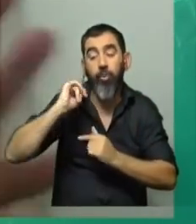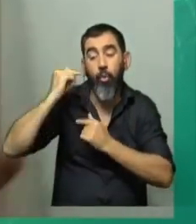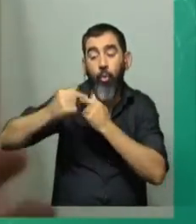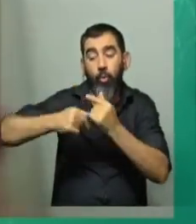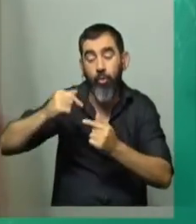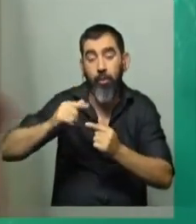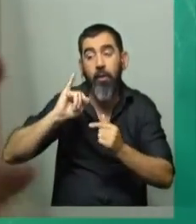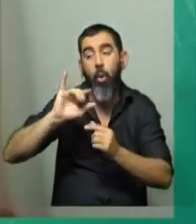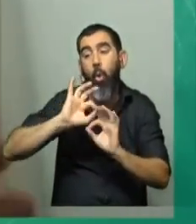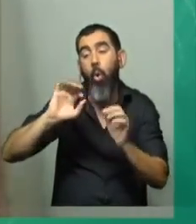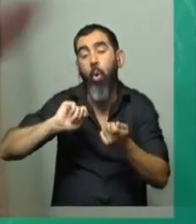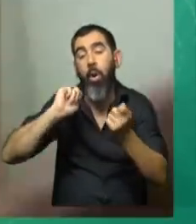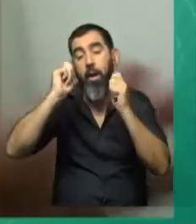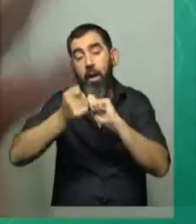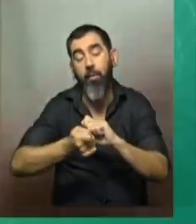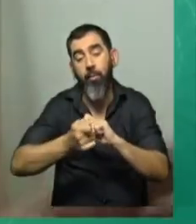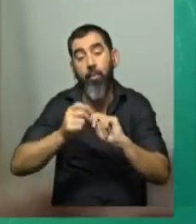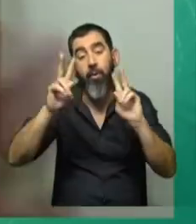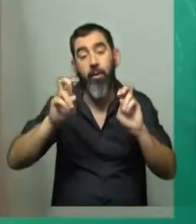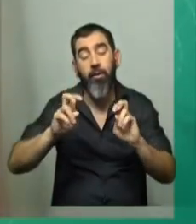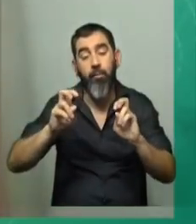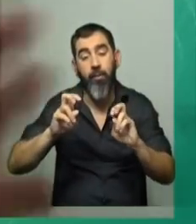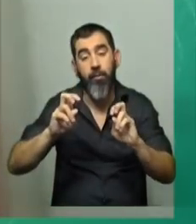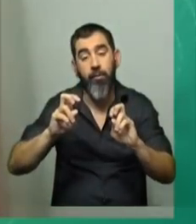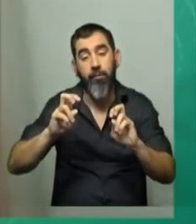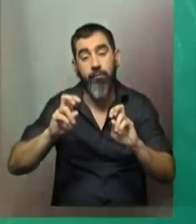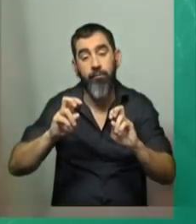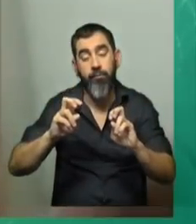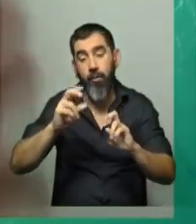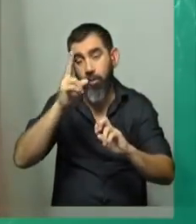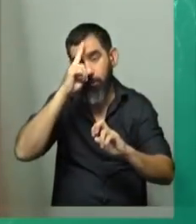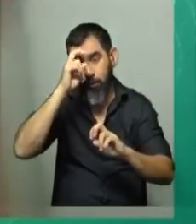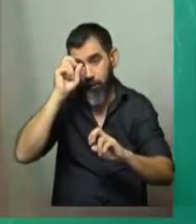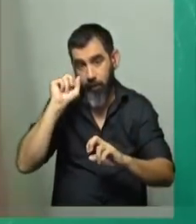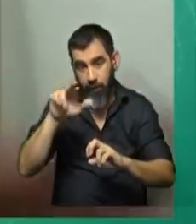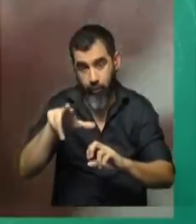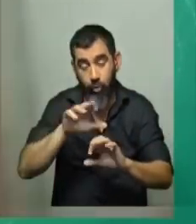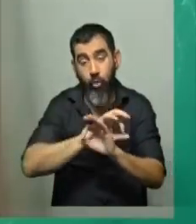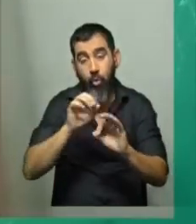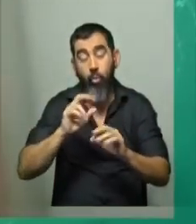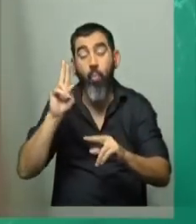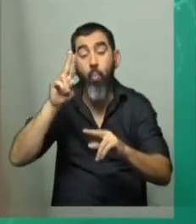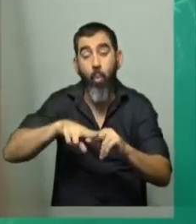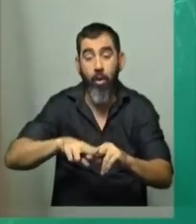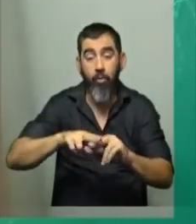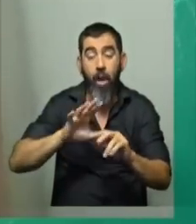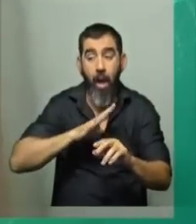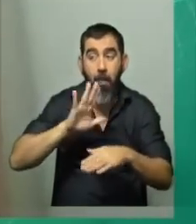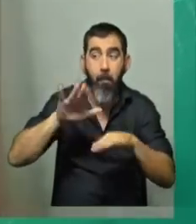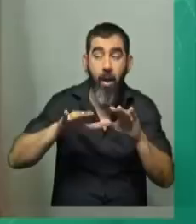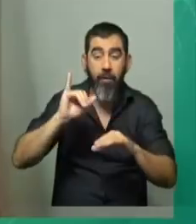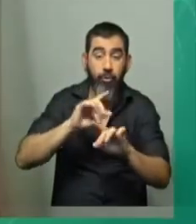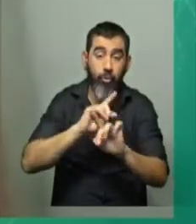si hay algún cambio, sobre todo en los parámetros duros, por decir, hospitalizaciones o fallecidos, si hay un aumento